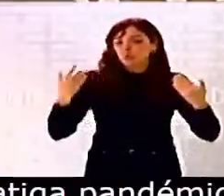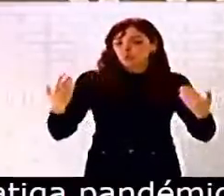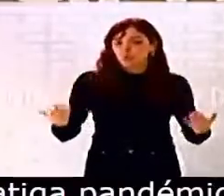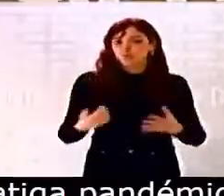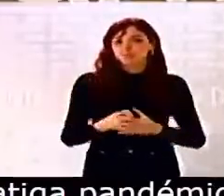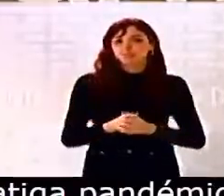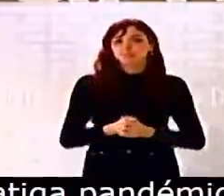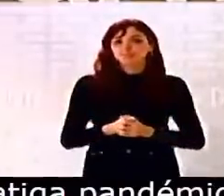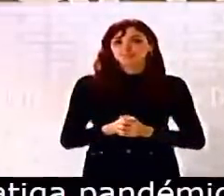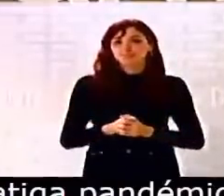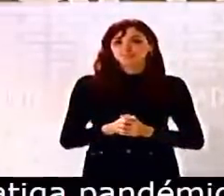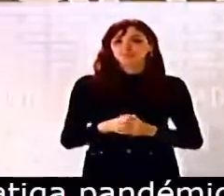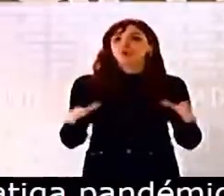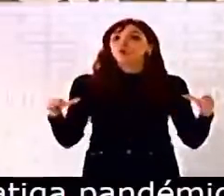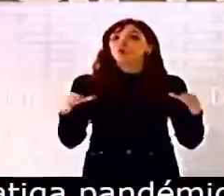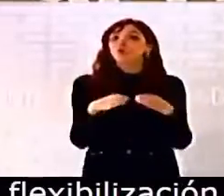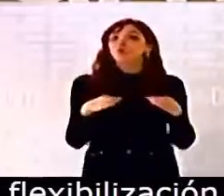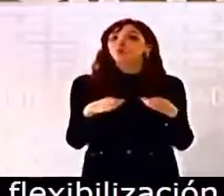Dos grupos